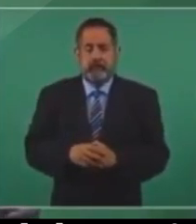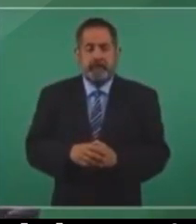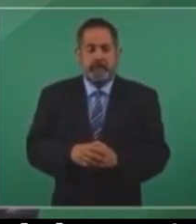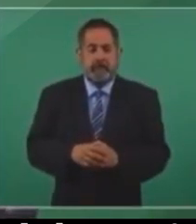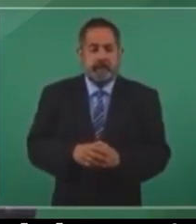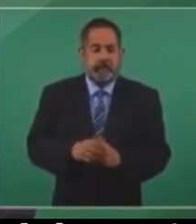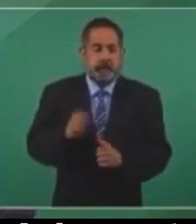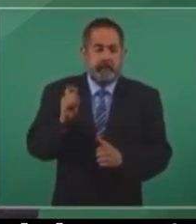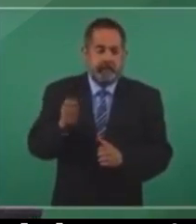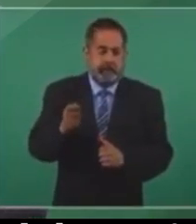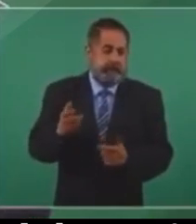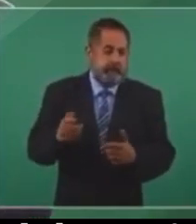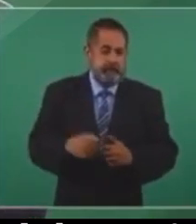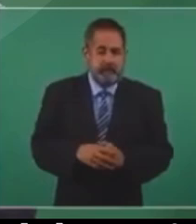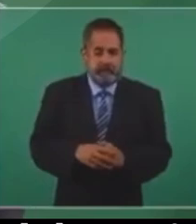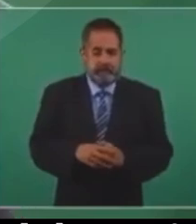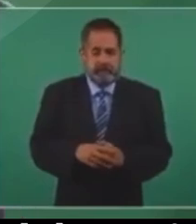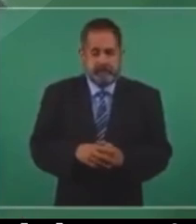han